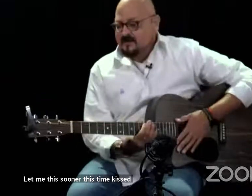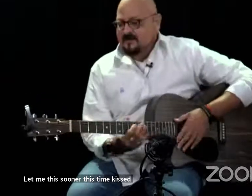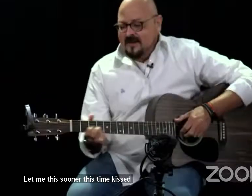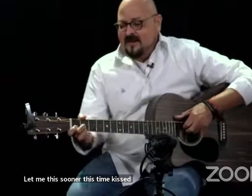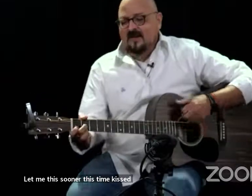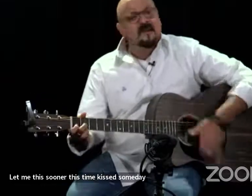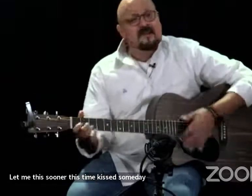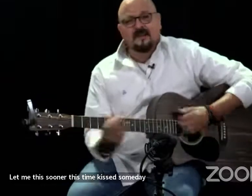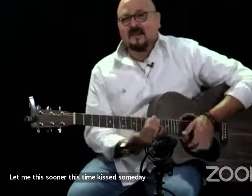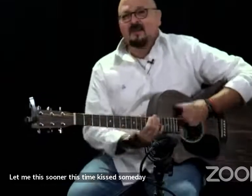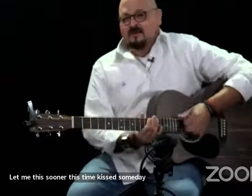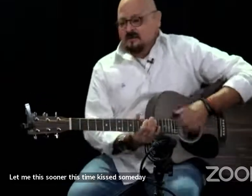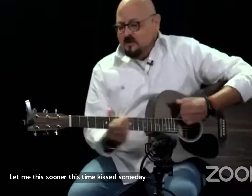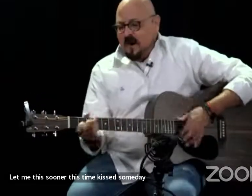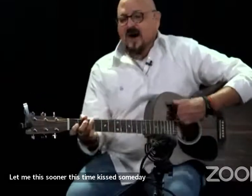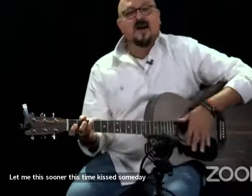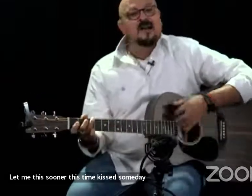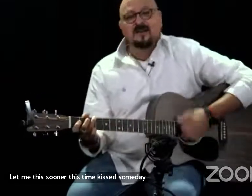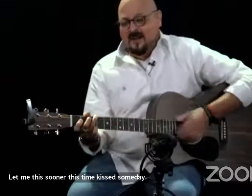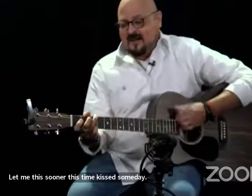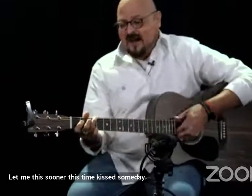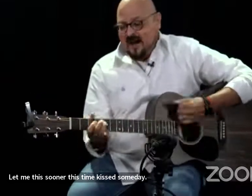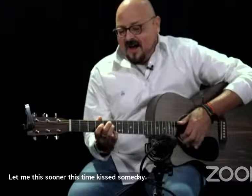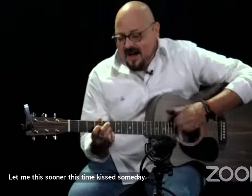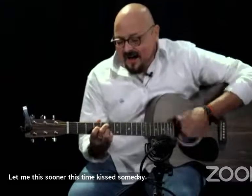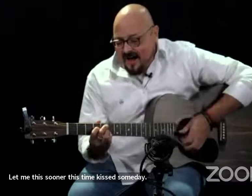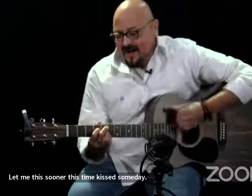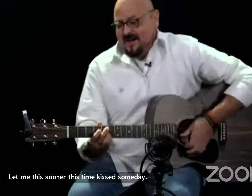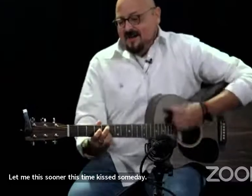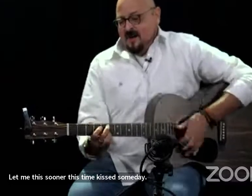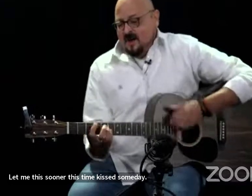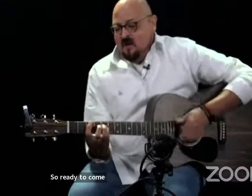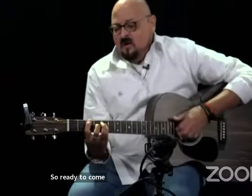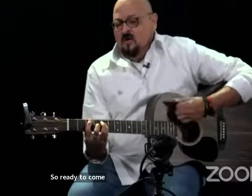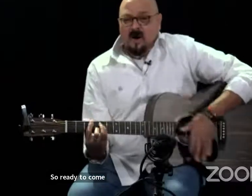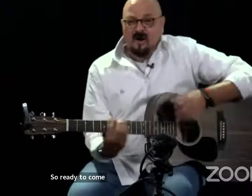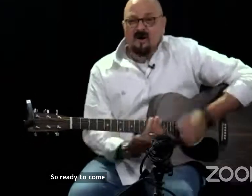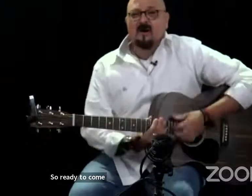Para sonreírte con cualquiera.